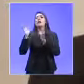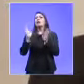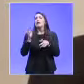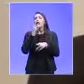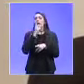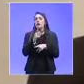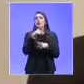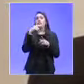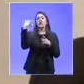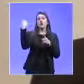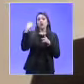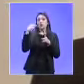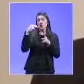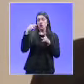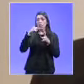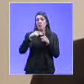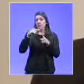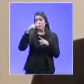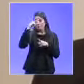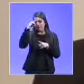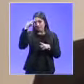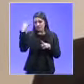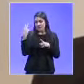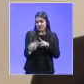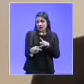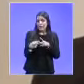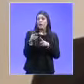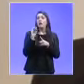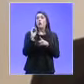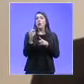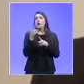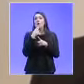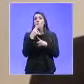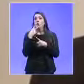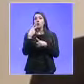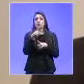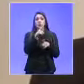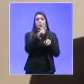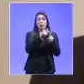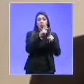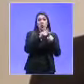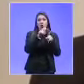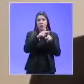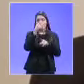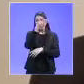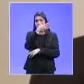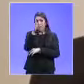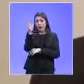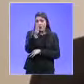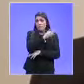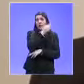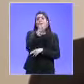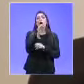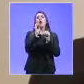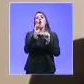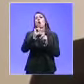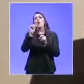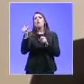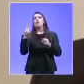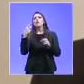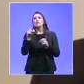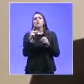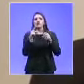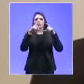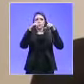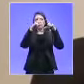el nombre de nuestro país, ni la utilización de los colores de la bandera u otros símbolos patrios podían